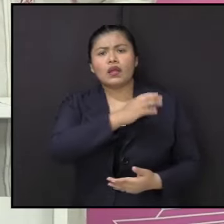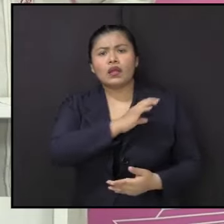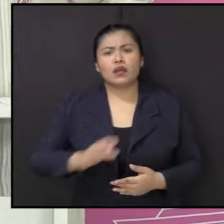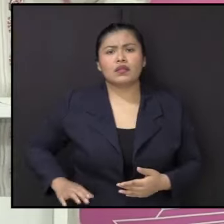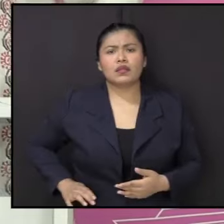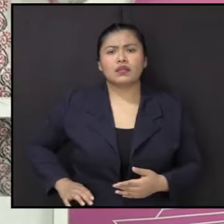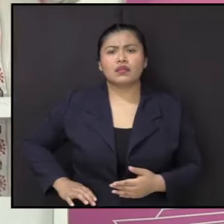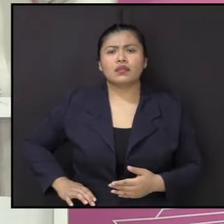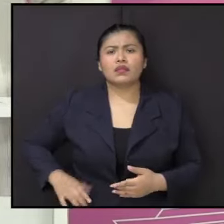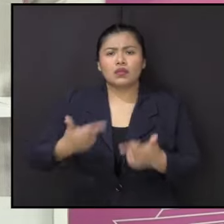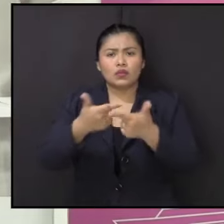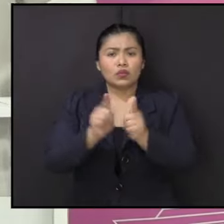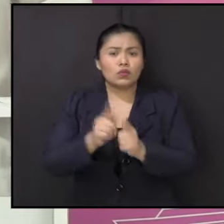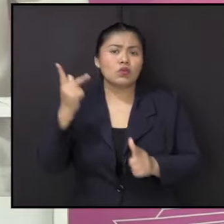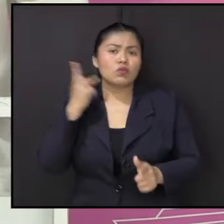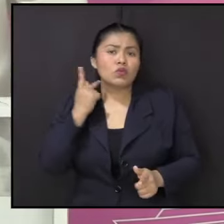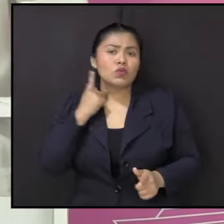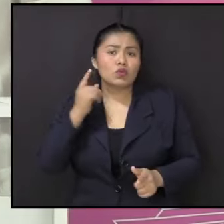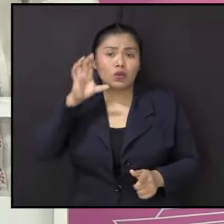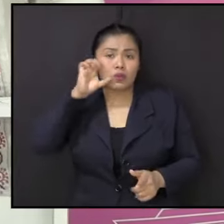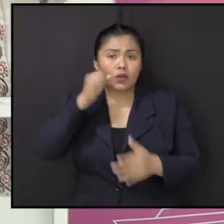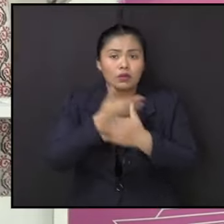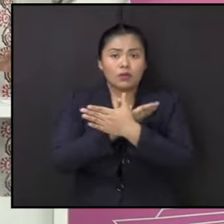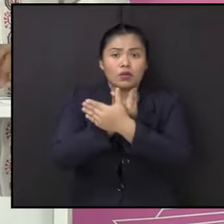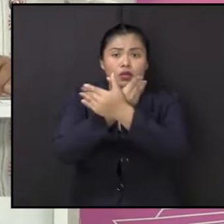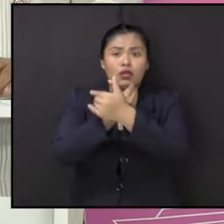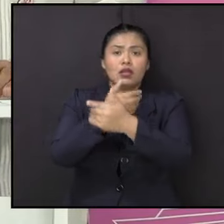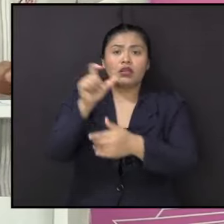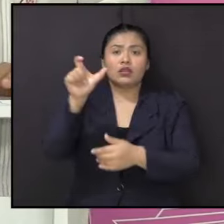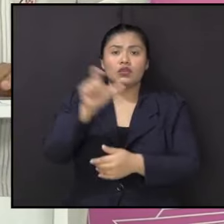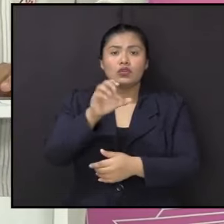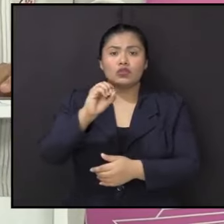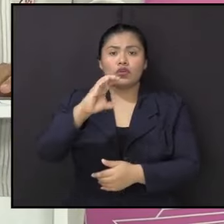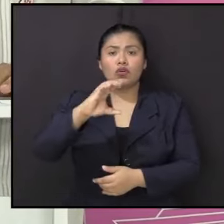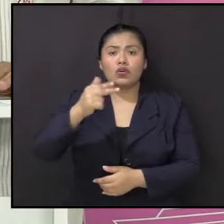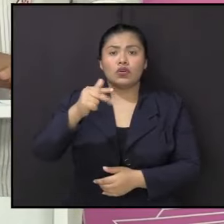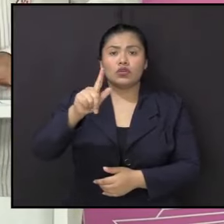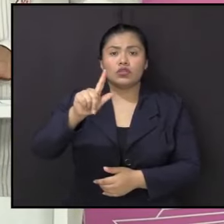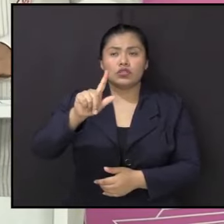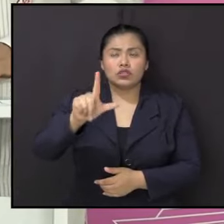Movimiento Ciudadano, Xochitl Arbezú Lago, y hablaba acerca